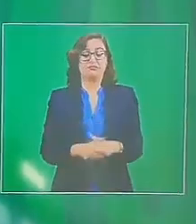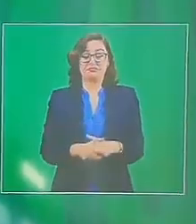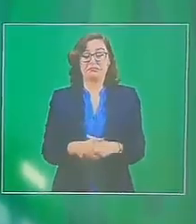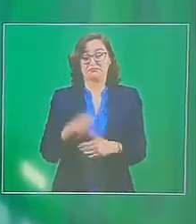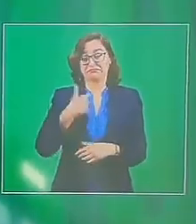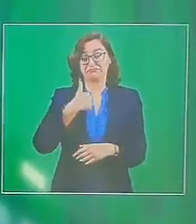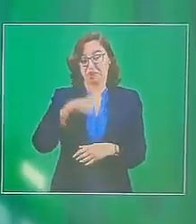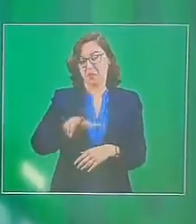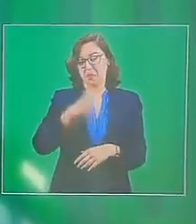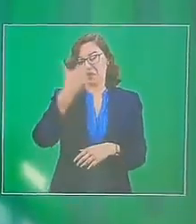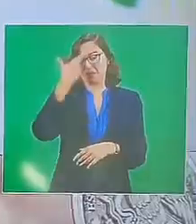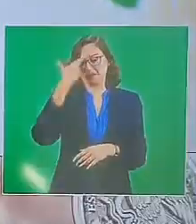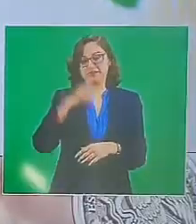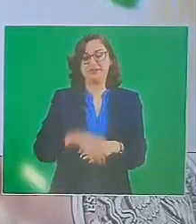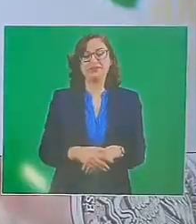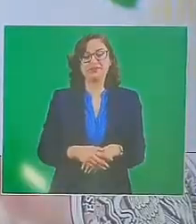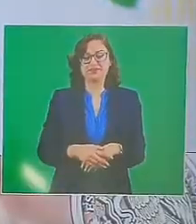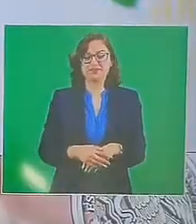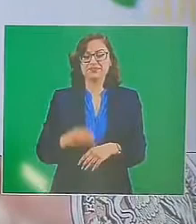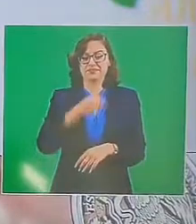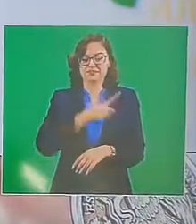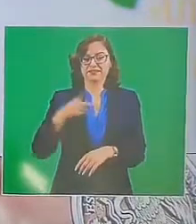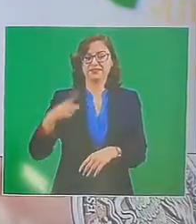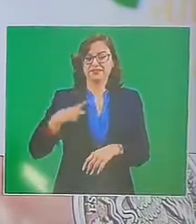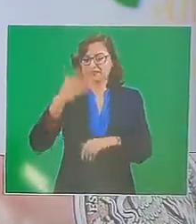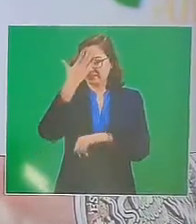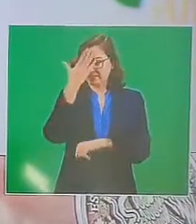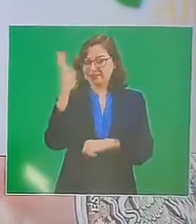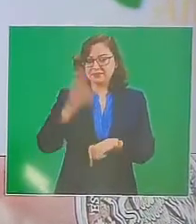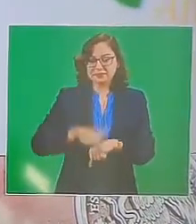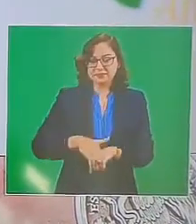Entonces, no olvidemos eso,